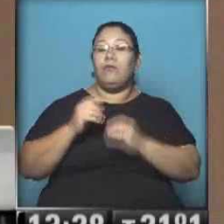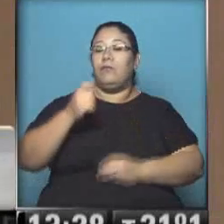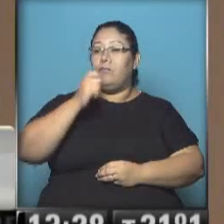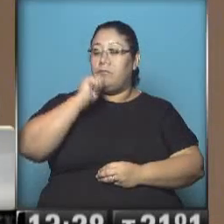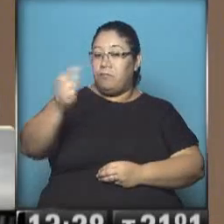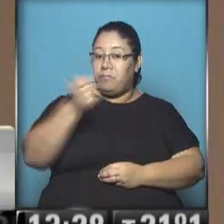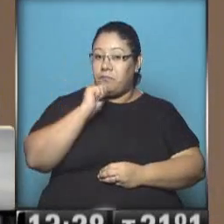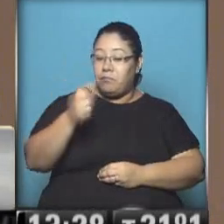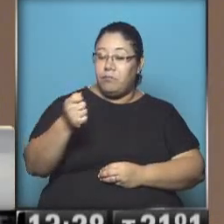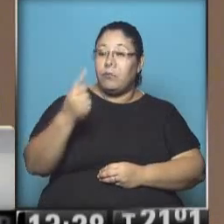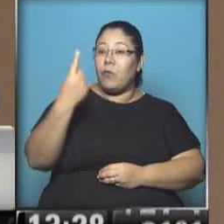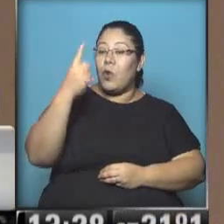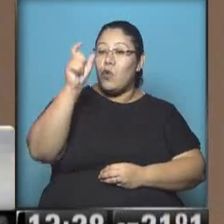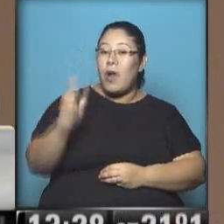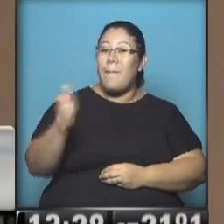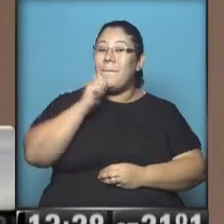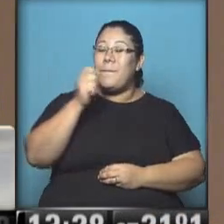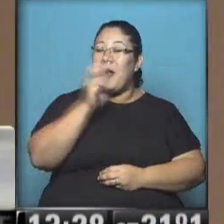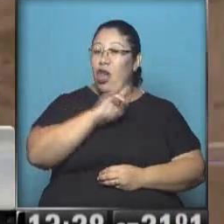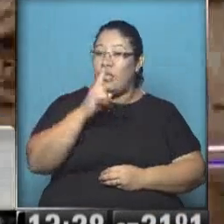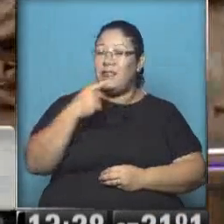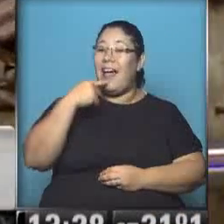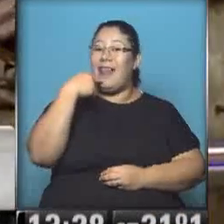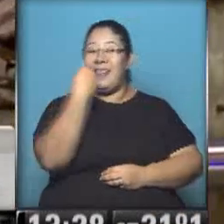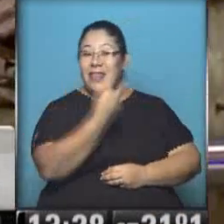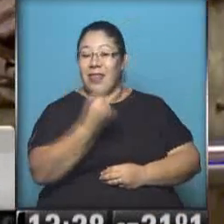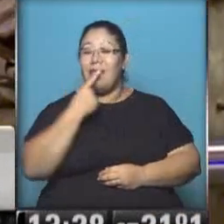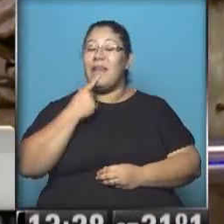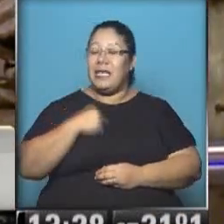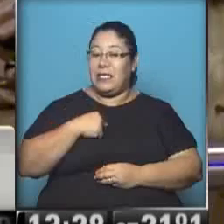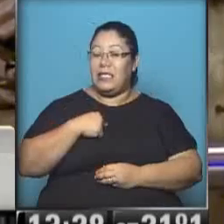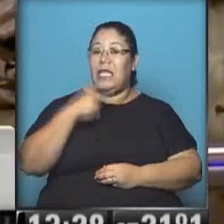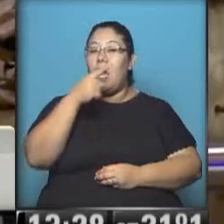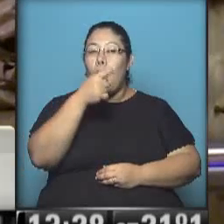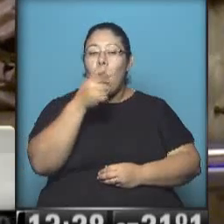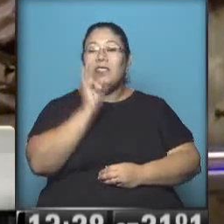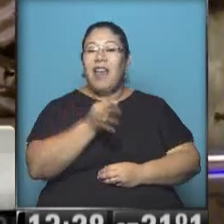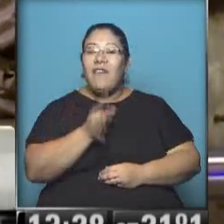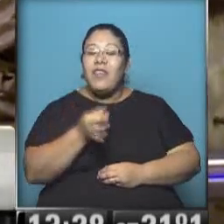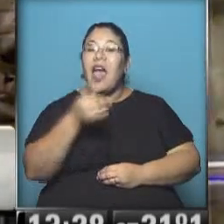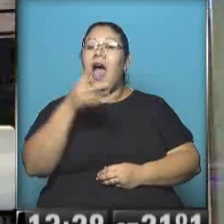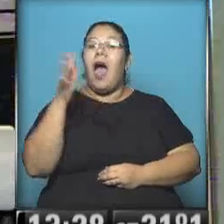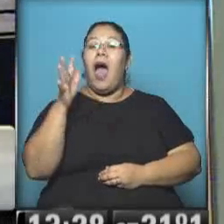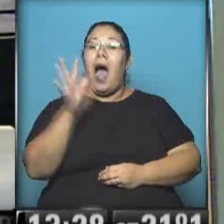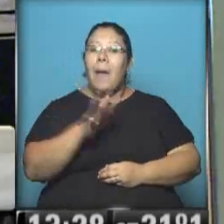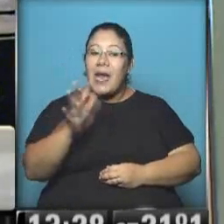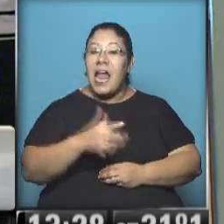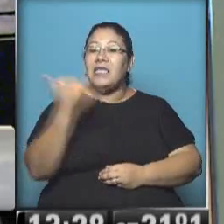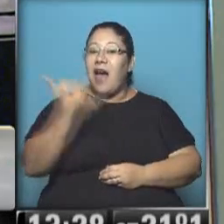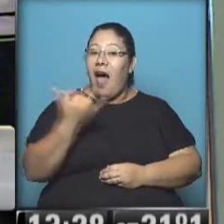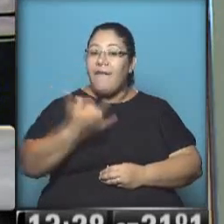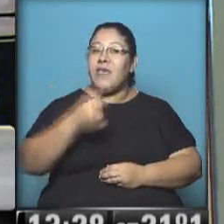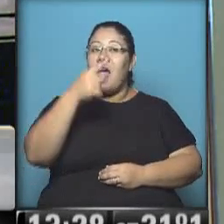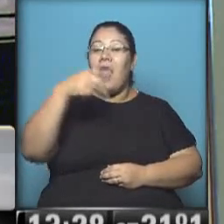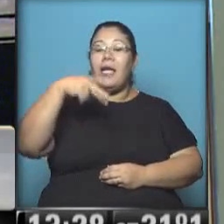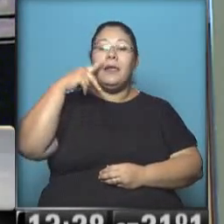colega suya me dice: ¿usted sabía que tenía amenazas? Dije: no, la verdad que no, pero les pregunto yo a ustedes, ¿alguno de ustedes sabía que él tenía amenazas?